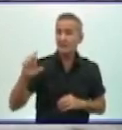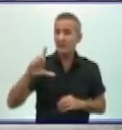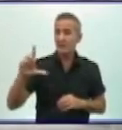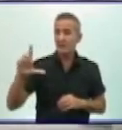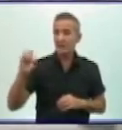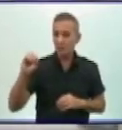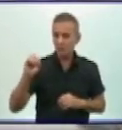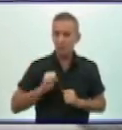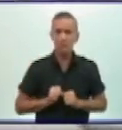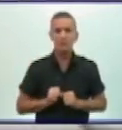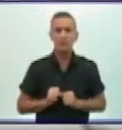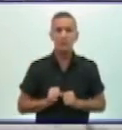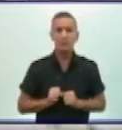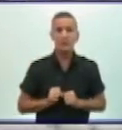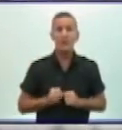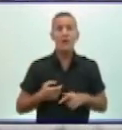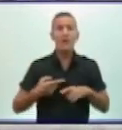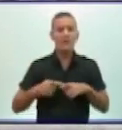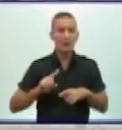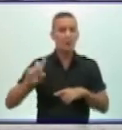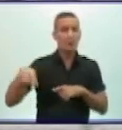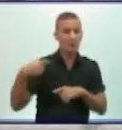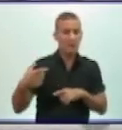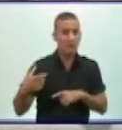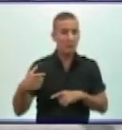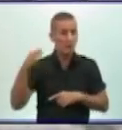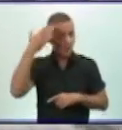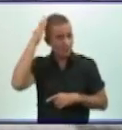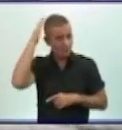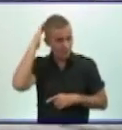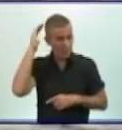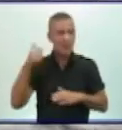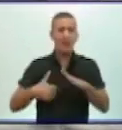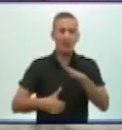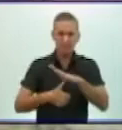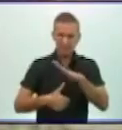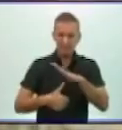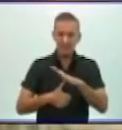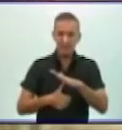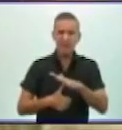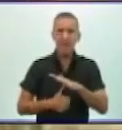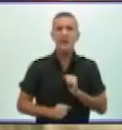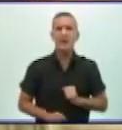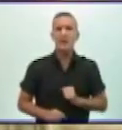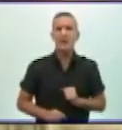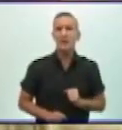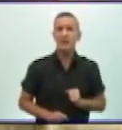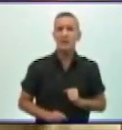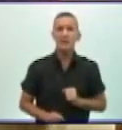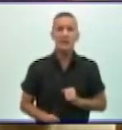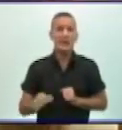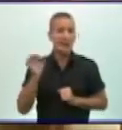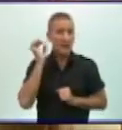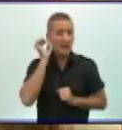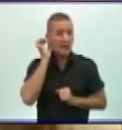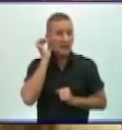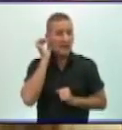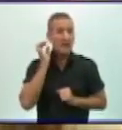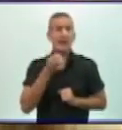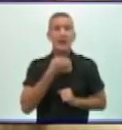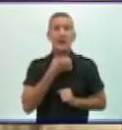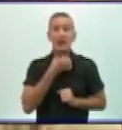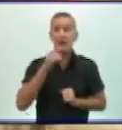1923 ya Mella es el presidente de la FEU, una organización que tiene a Mella como su líder esencialmente y que se